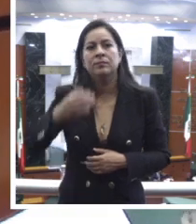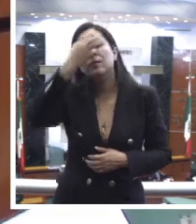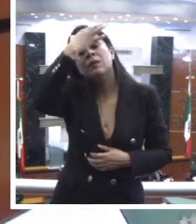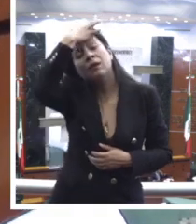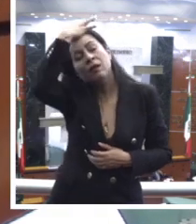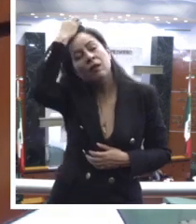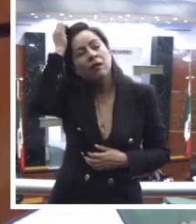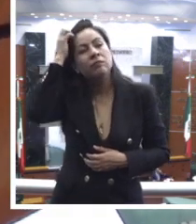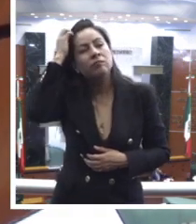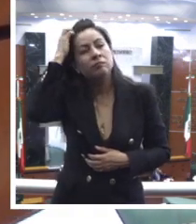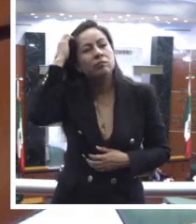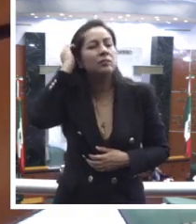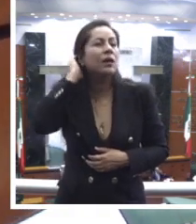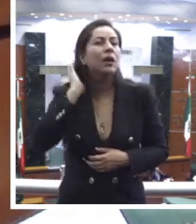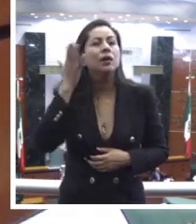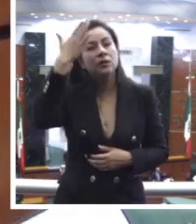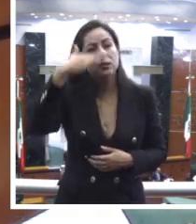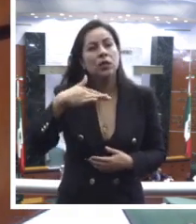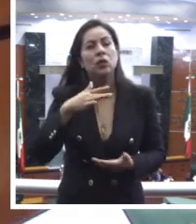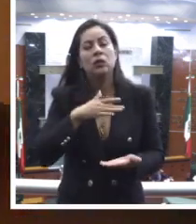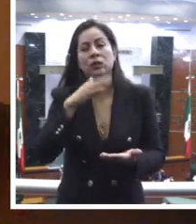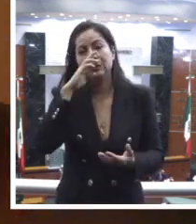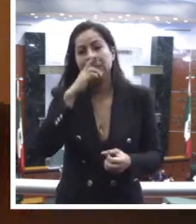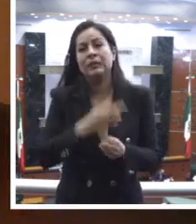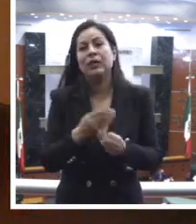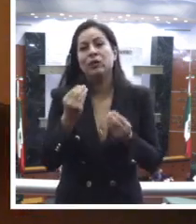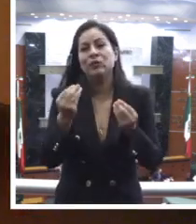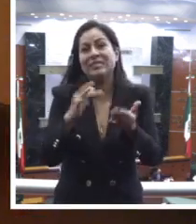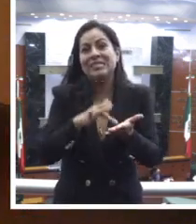Señor secretario, agradezco sus respuestas.